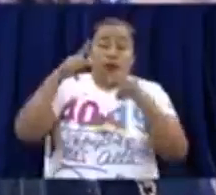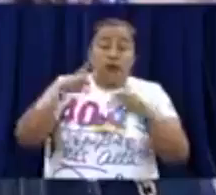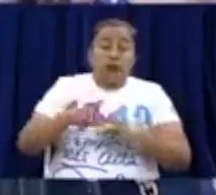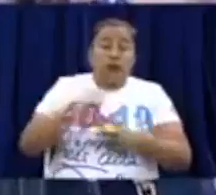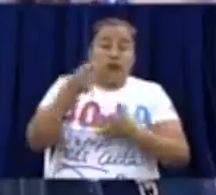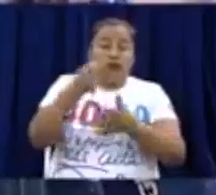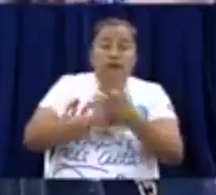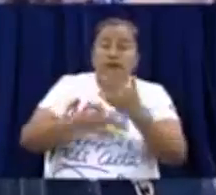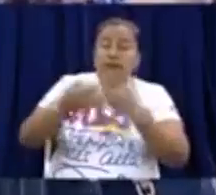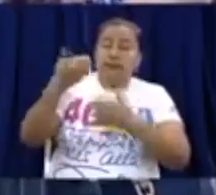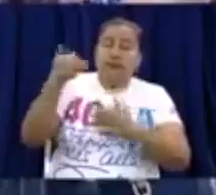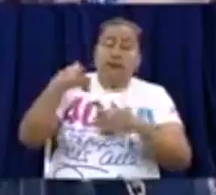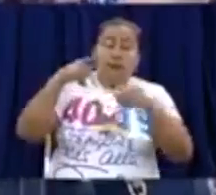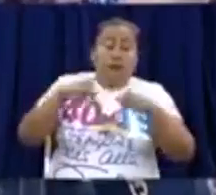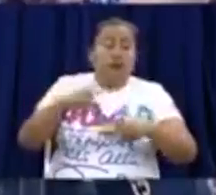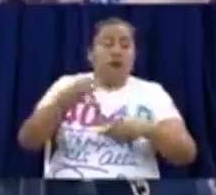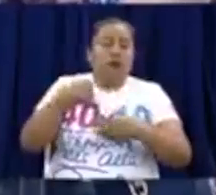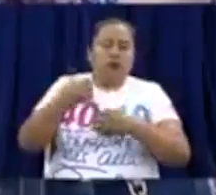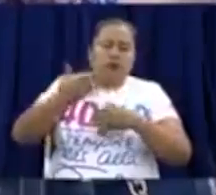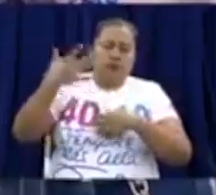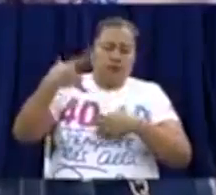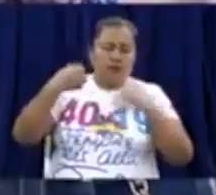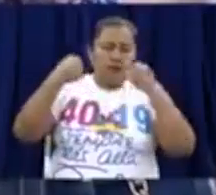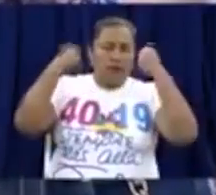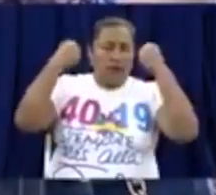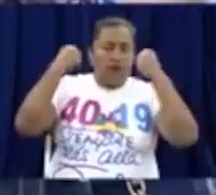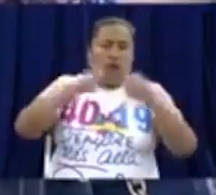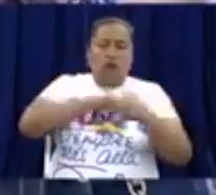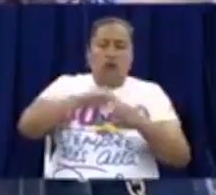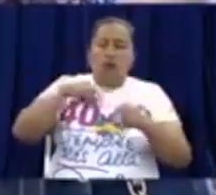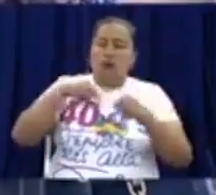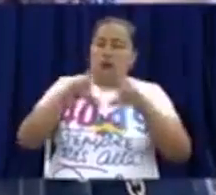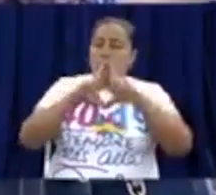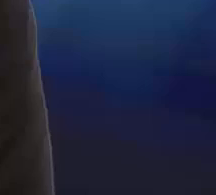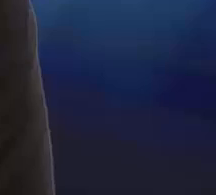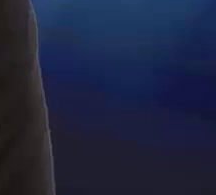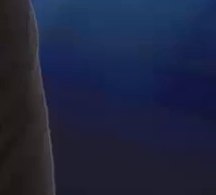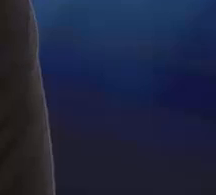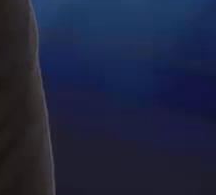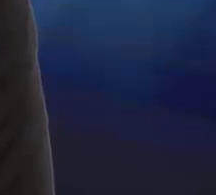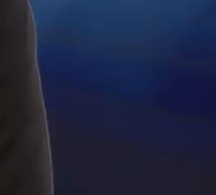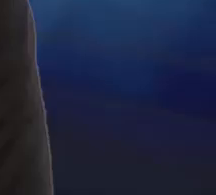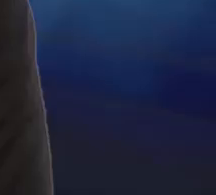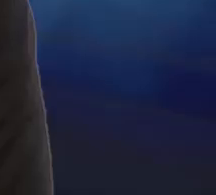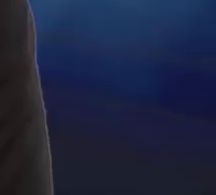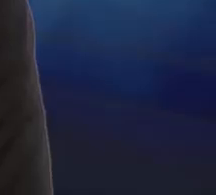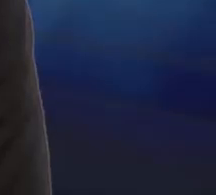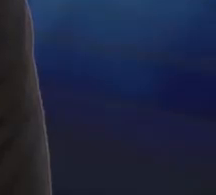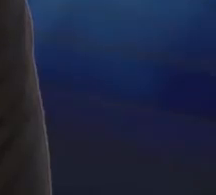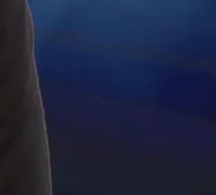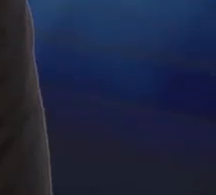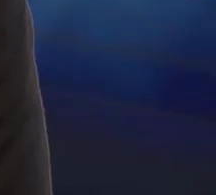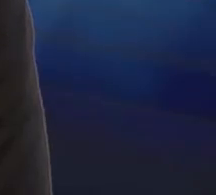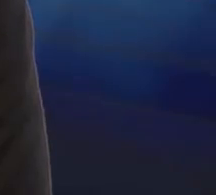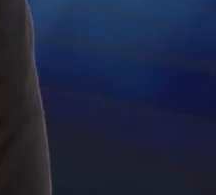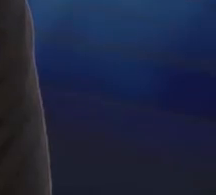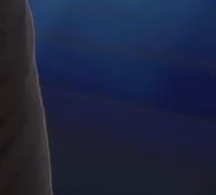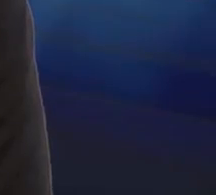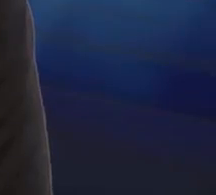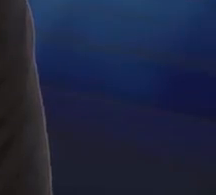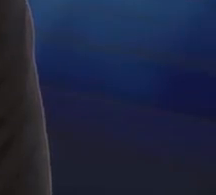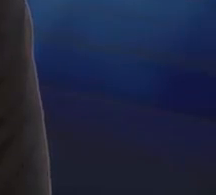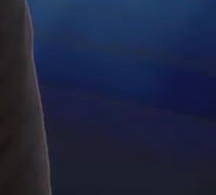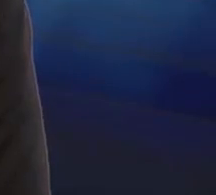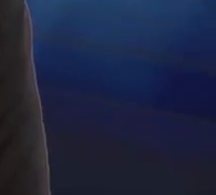Combatientes heroicos y victoriosos de nuestra Nicaragua libre. Aparentemente en estos 40 años se secaron